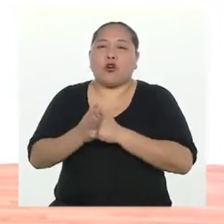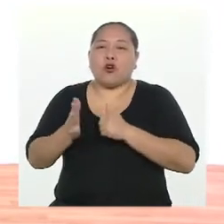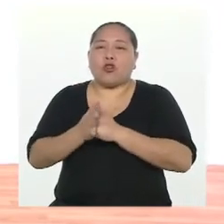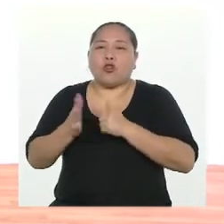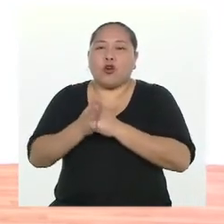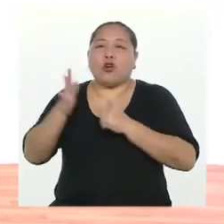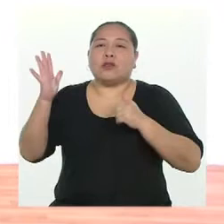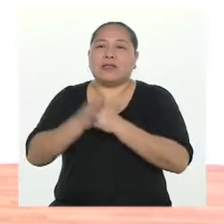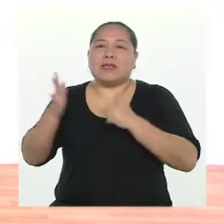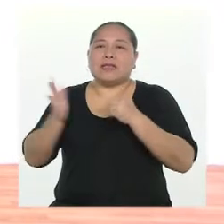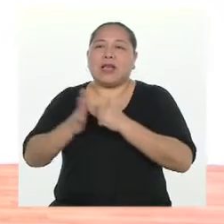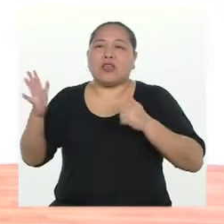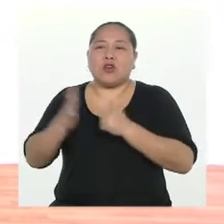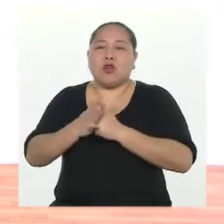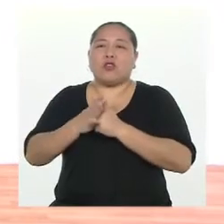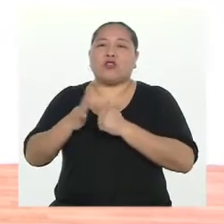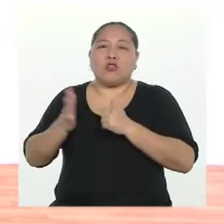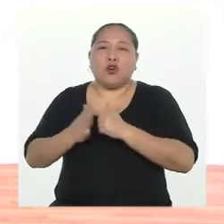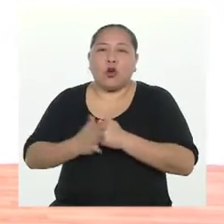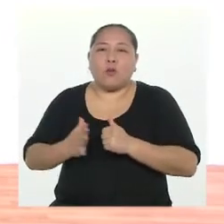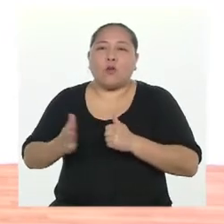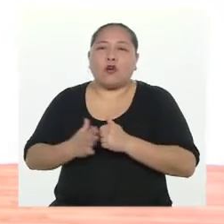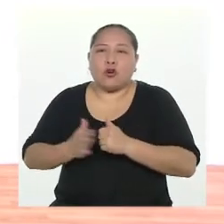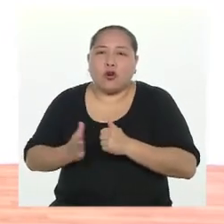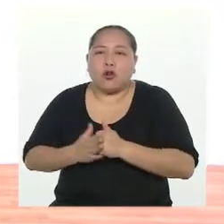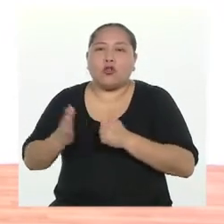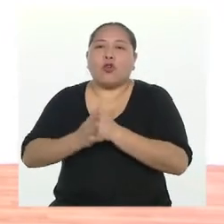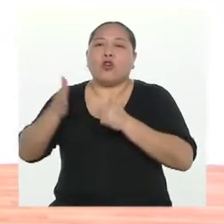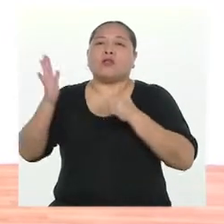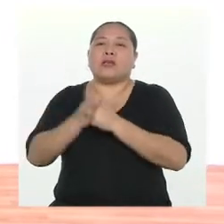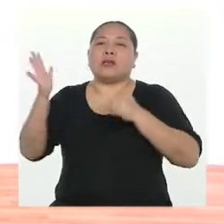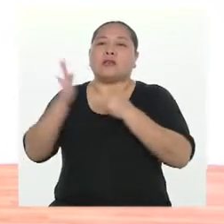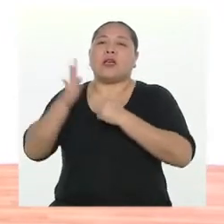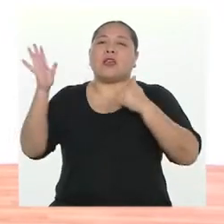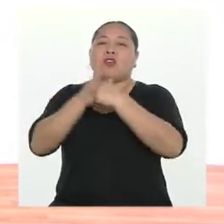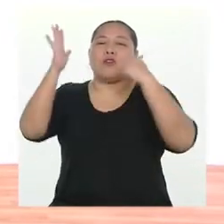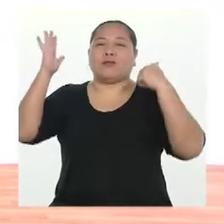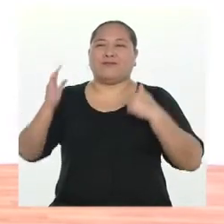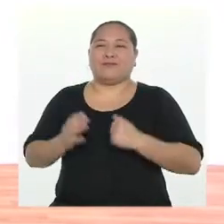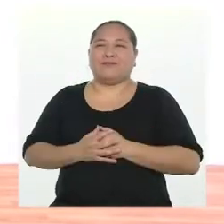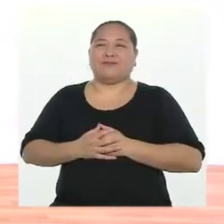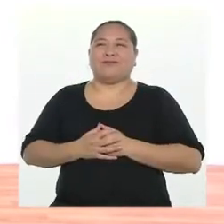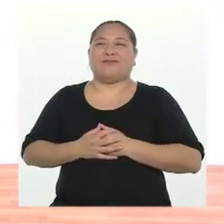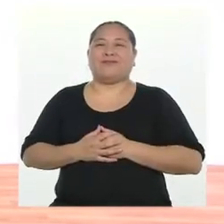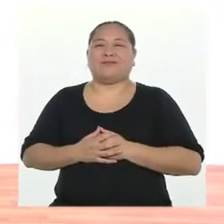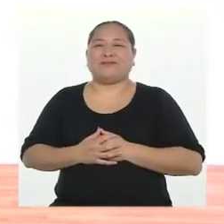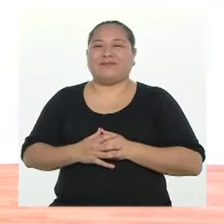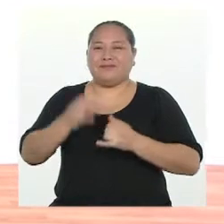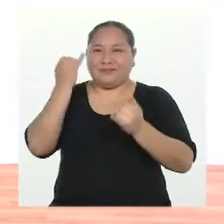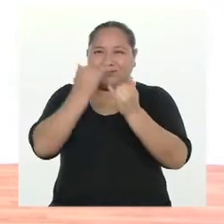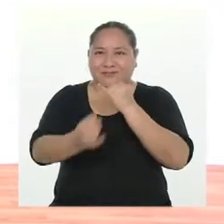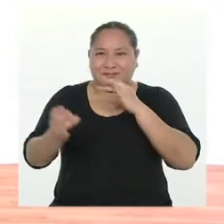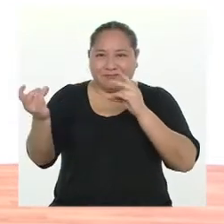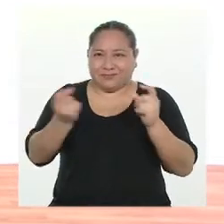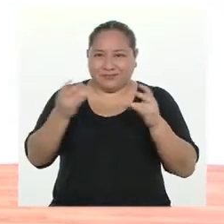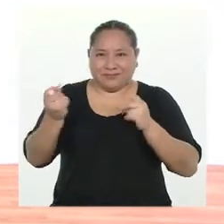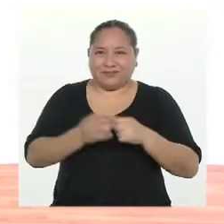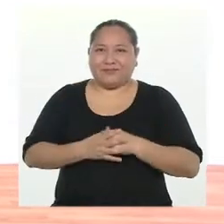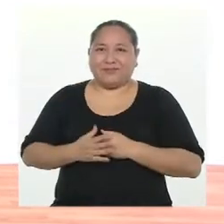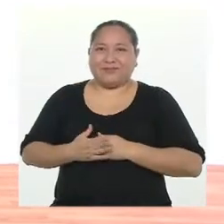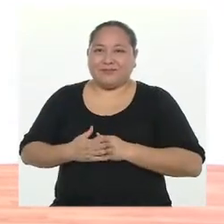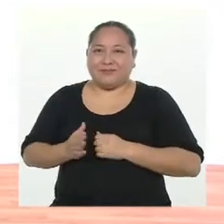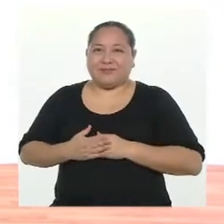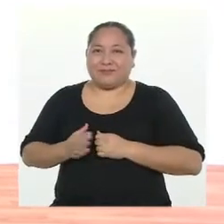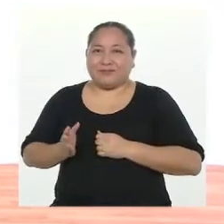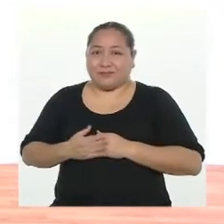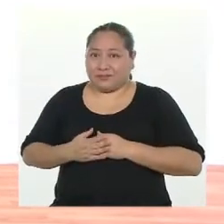como rocoto, sí señor. Yo no como rocoto. La última, más rápido. 3,